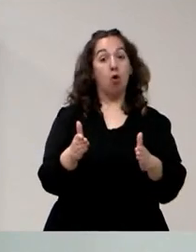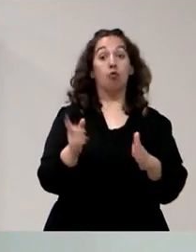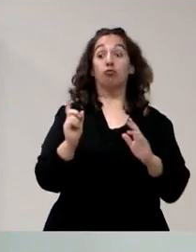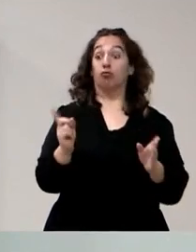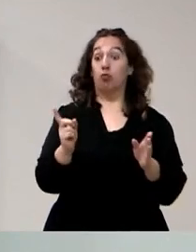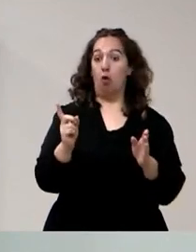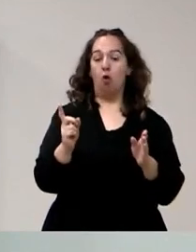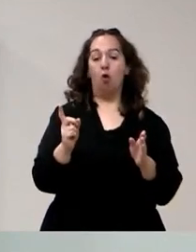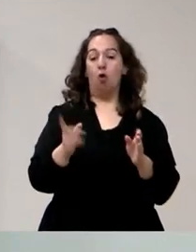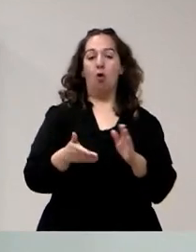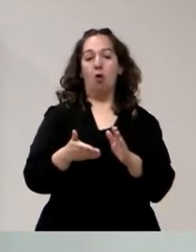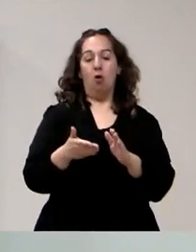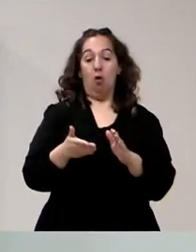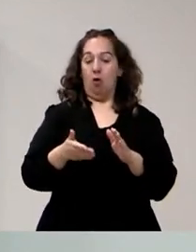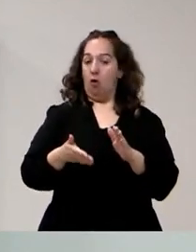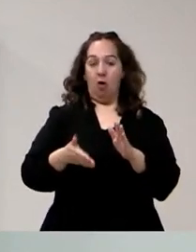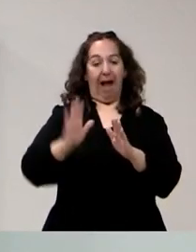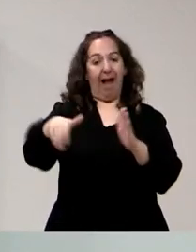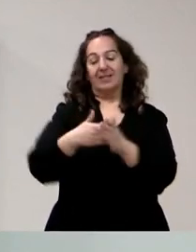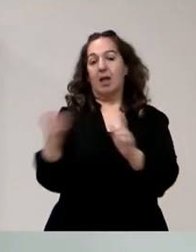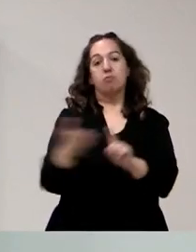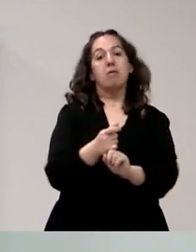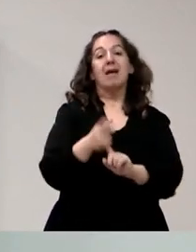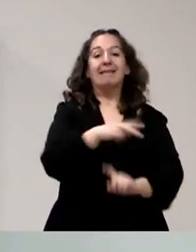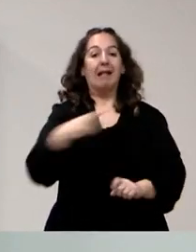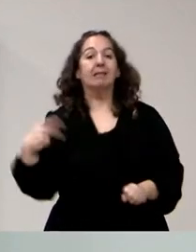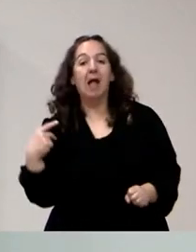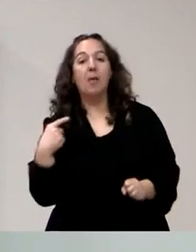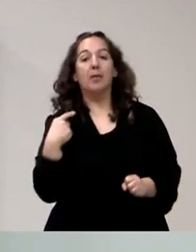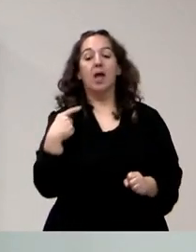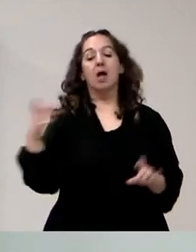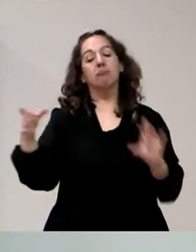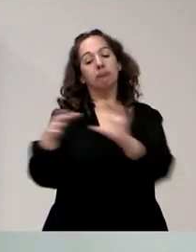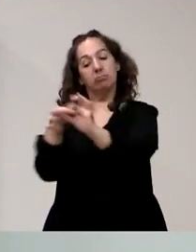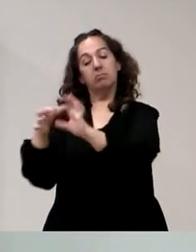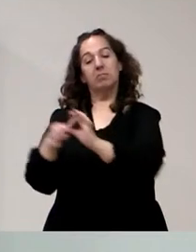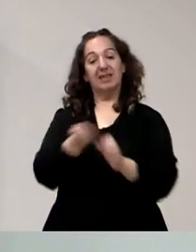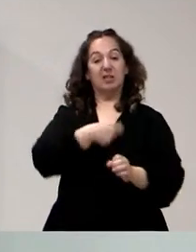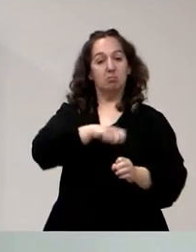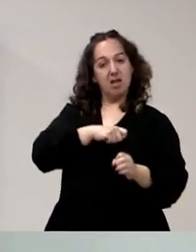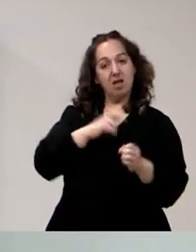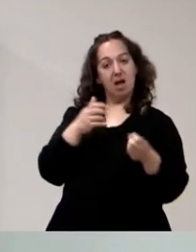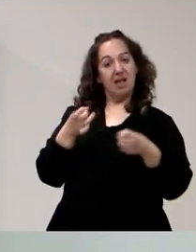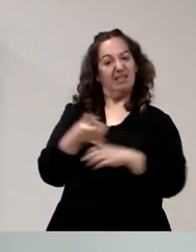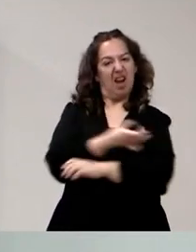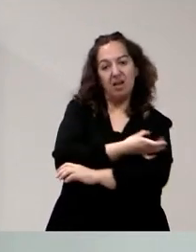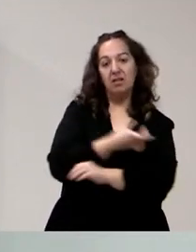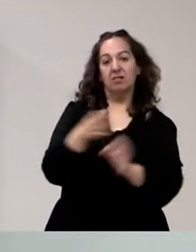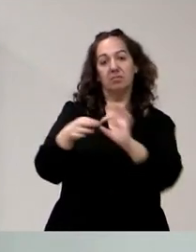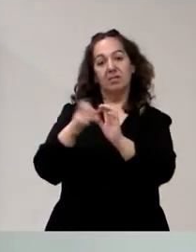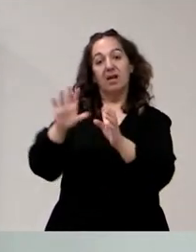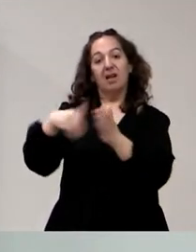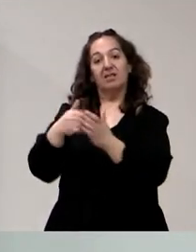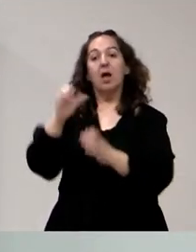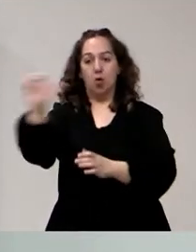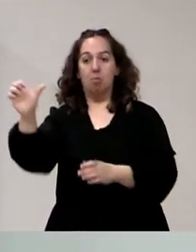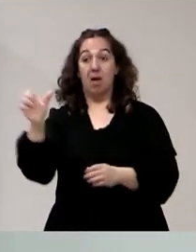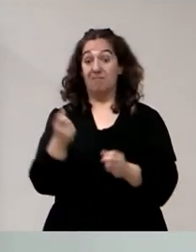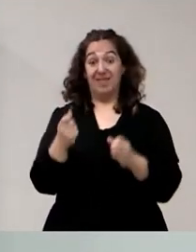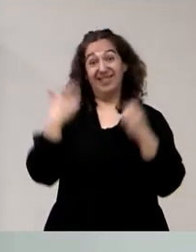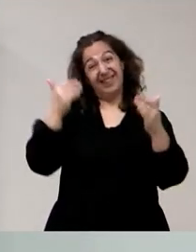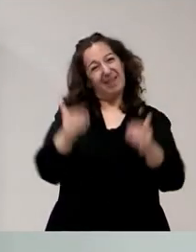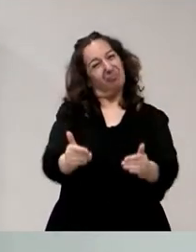ser de ida hacia una cantabria conectada a la red ferroviaria Española y Europea de alta velocidad lo antes